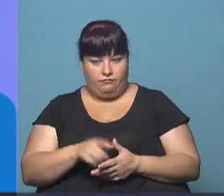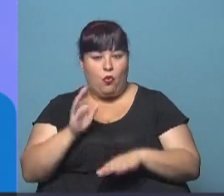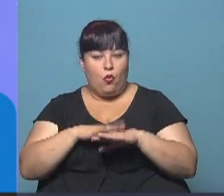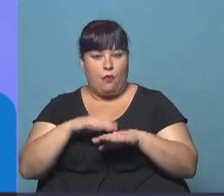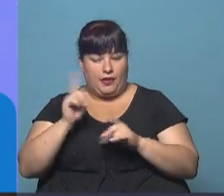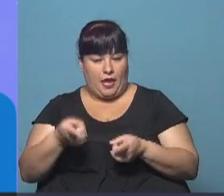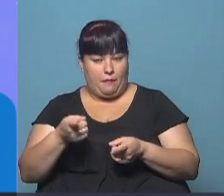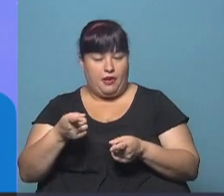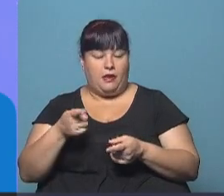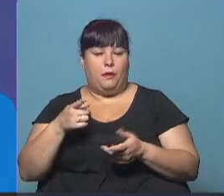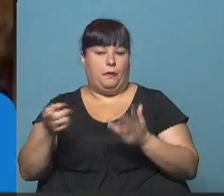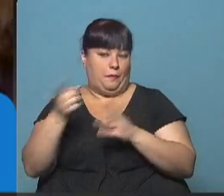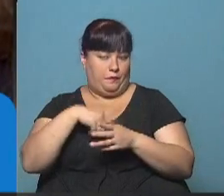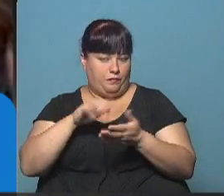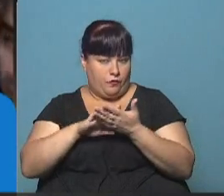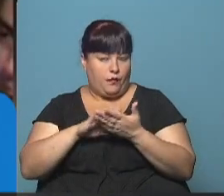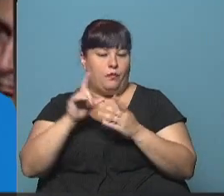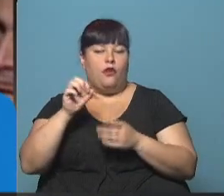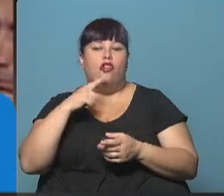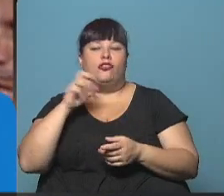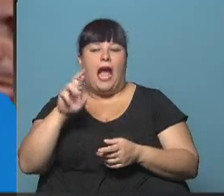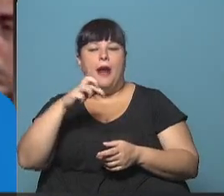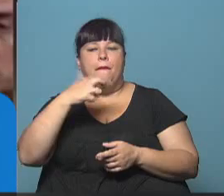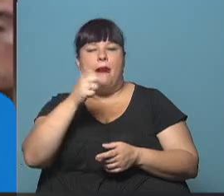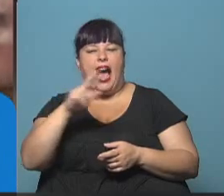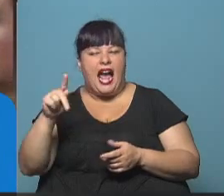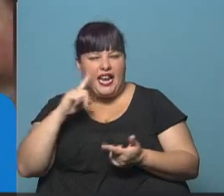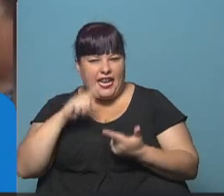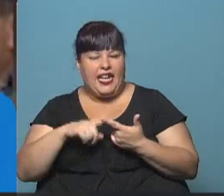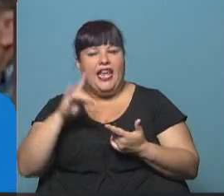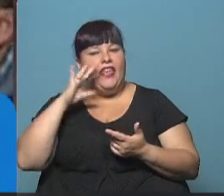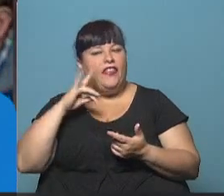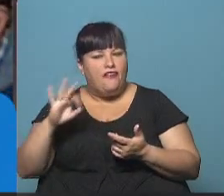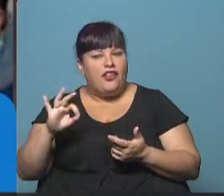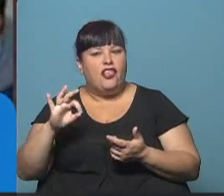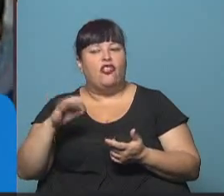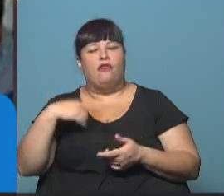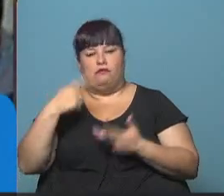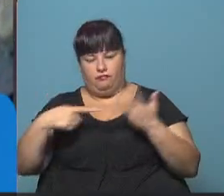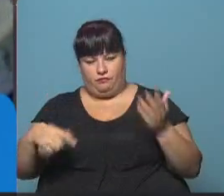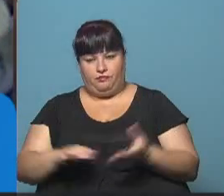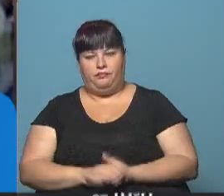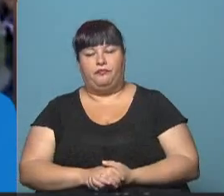imputado por esta causa, además de Oscar Parrilli, Julio De Vido y Angelina Abona.